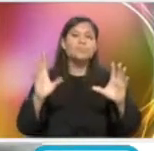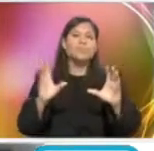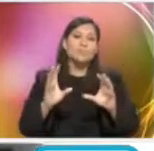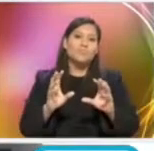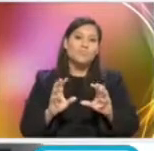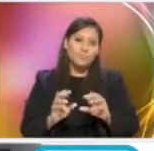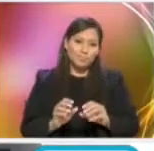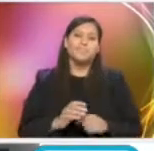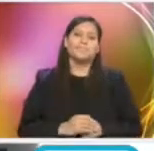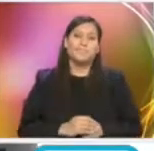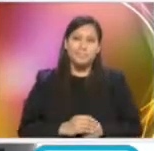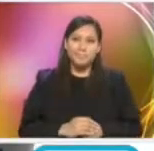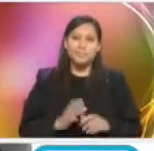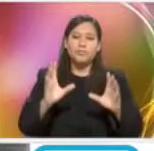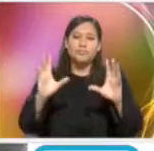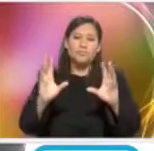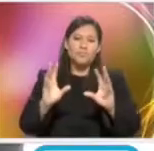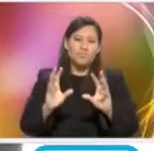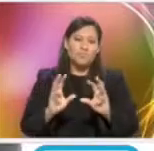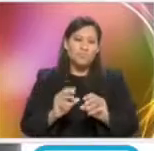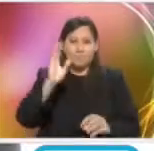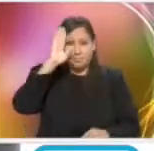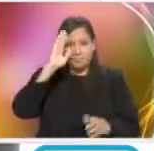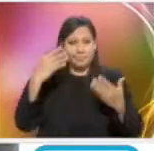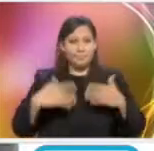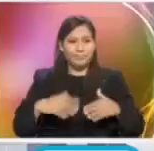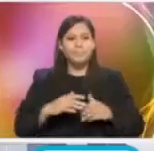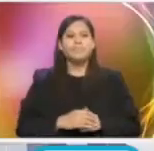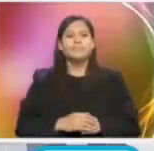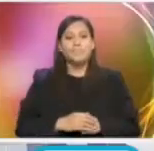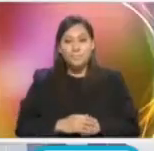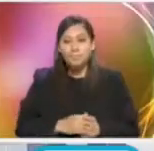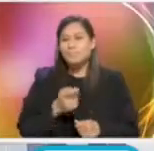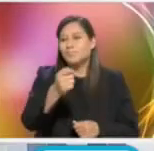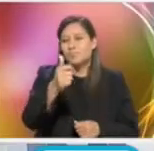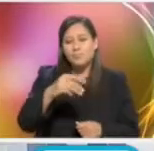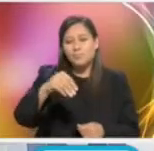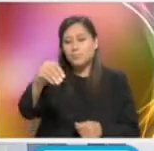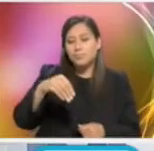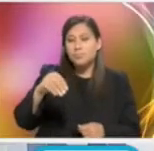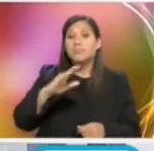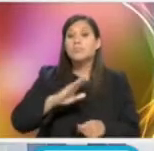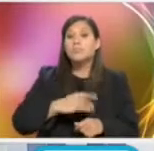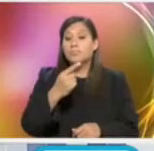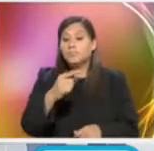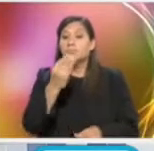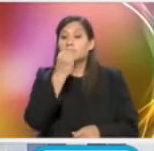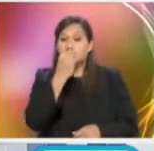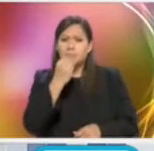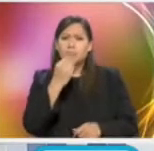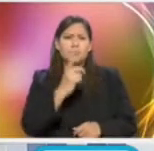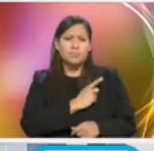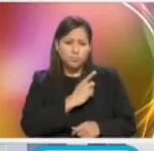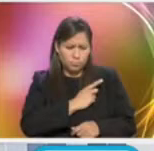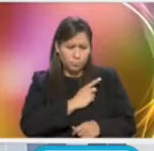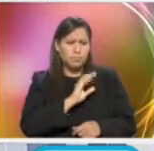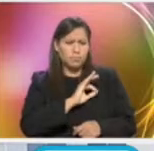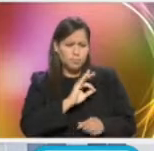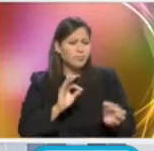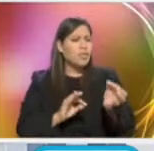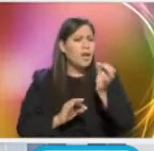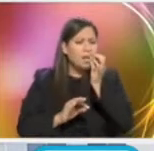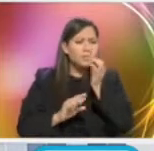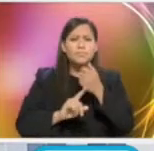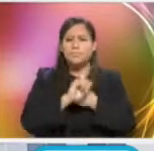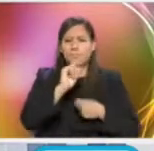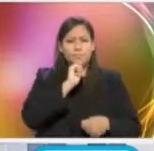sí, ¿no? se reduce tremendamente. Entonces Ok. es nada más una pasadita, porque se pueden comer más si crudos, ¿no? Pues no lo podríamos comer así Son sin problema.